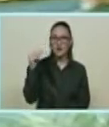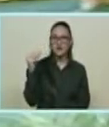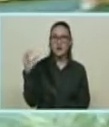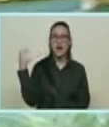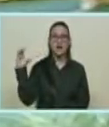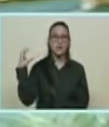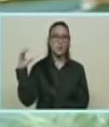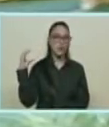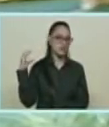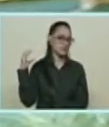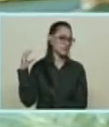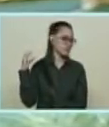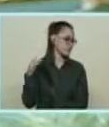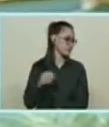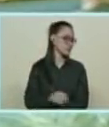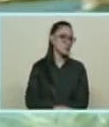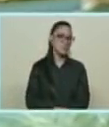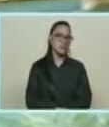Caricuao,